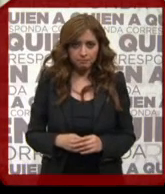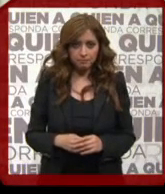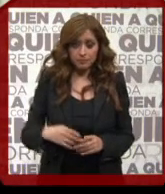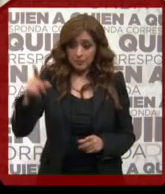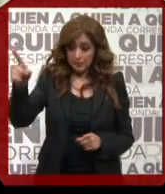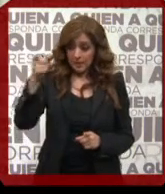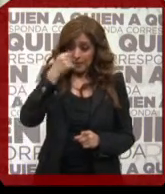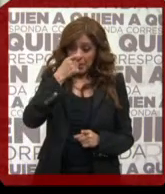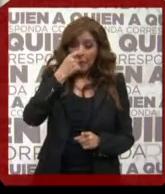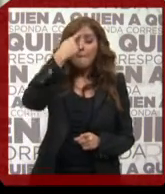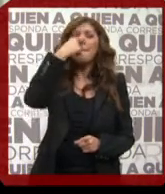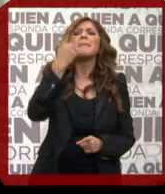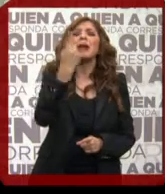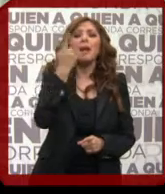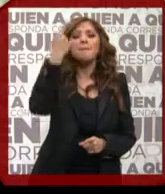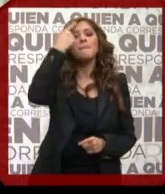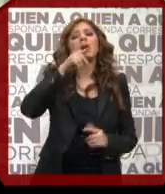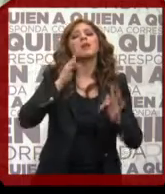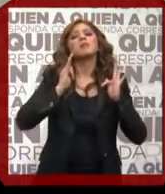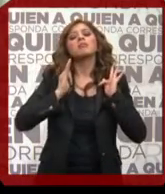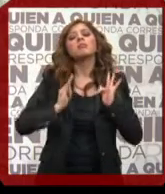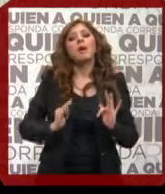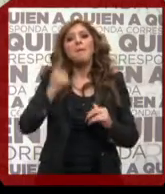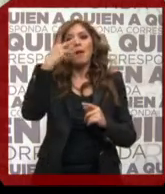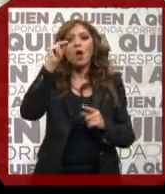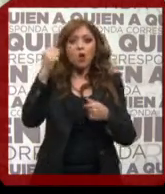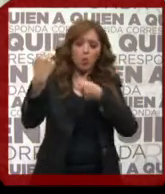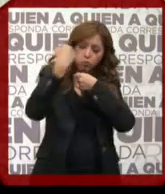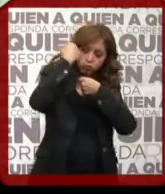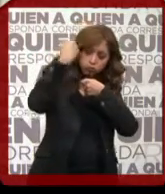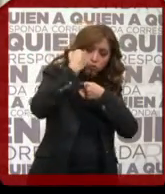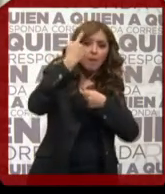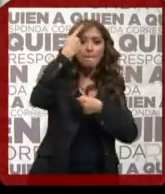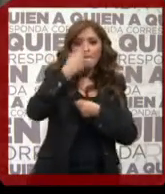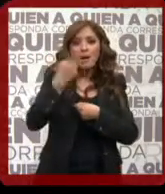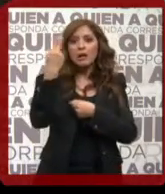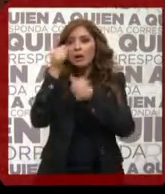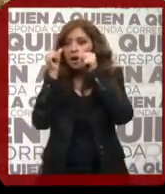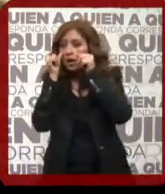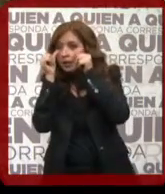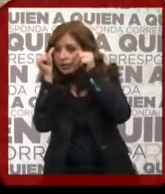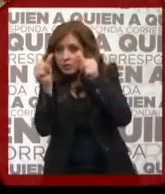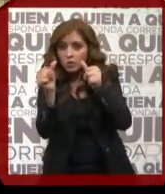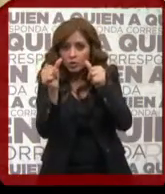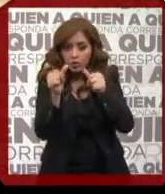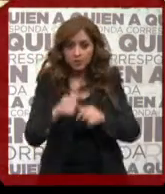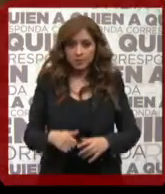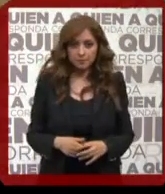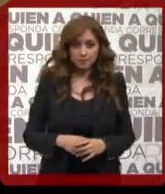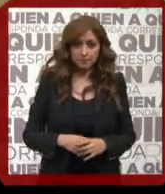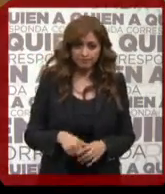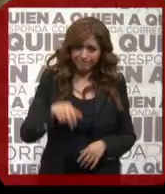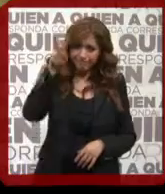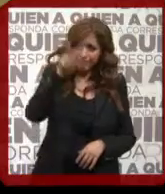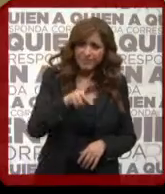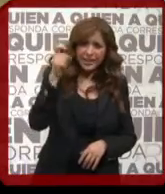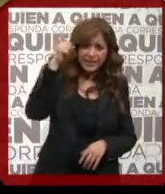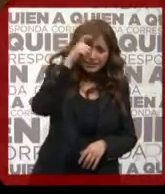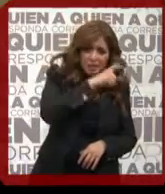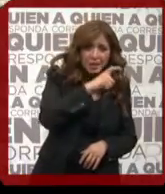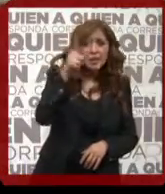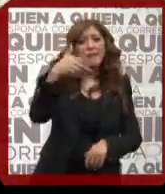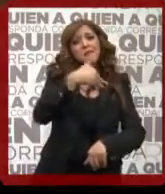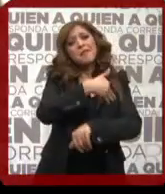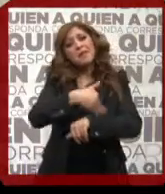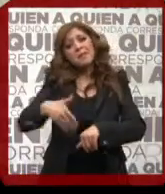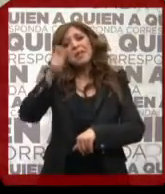poco relajada, para no agredirse, para poner atención. Pese a las adversidades, esta familia sale